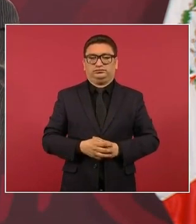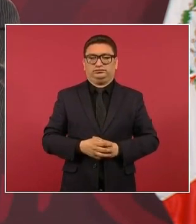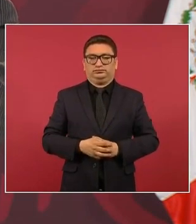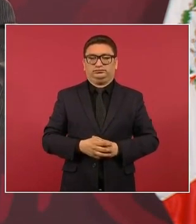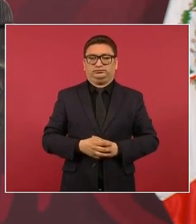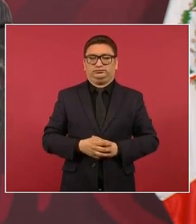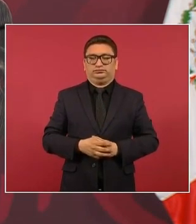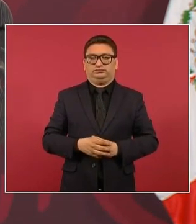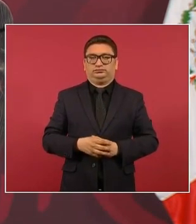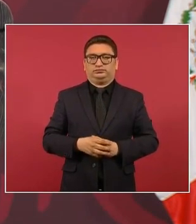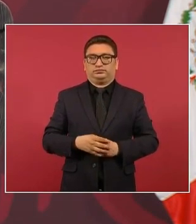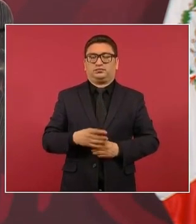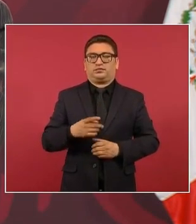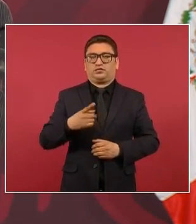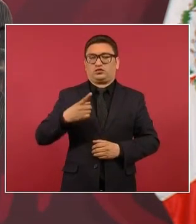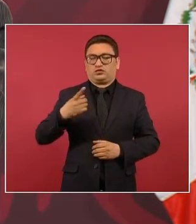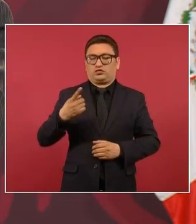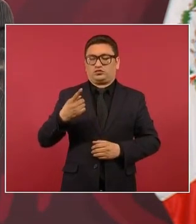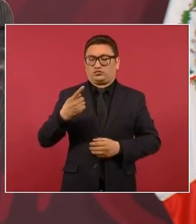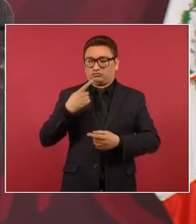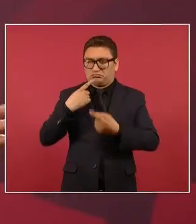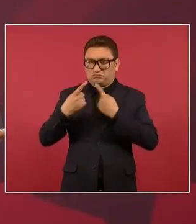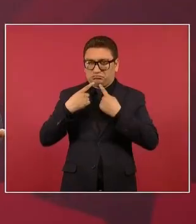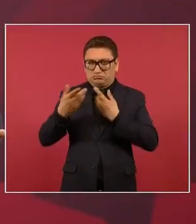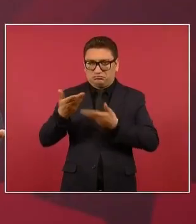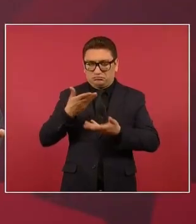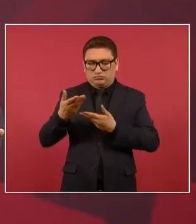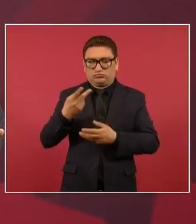en algo que coincidimos, no solo